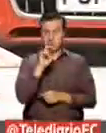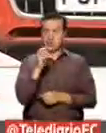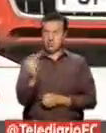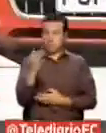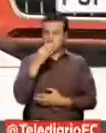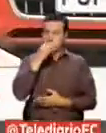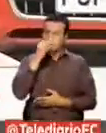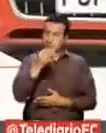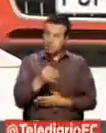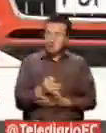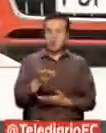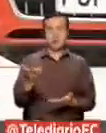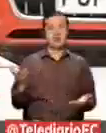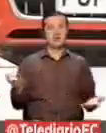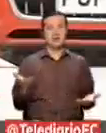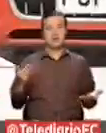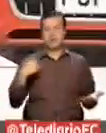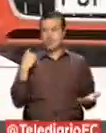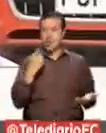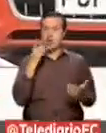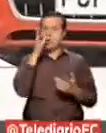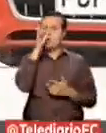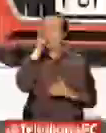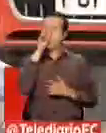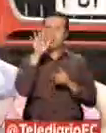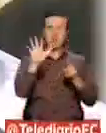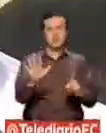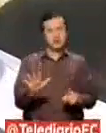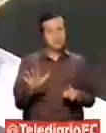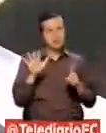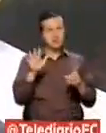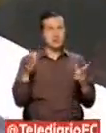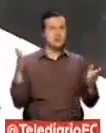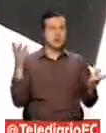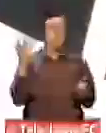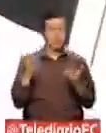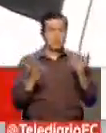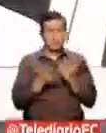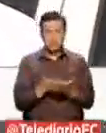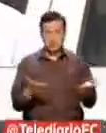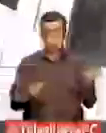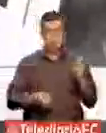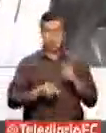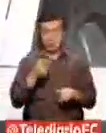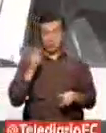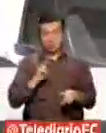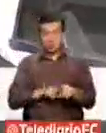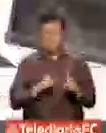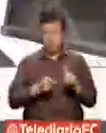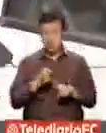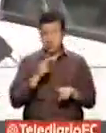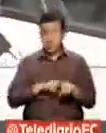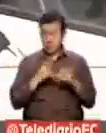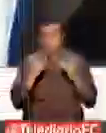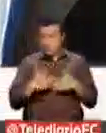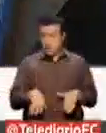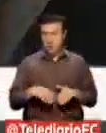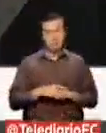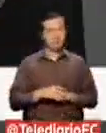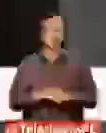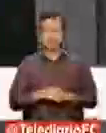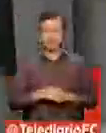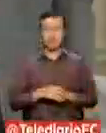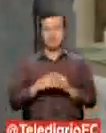la verdad, porque nosotros no podemos ser burla ya 6 años. De que posiblemente no es la primera vez que él está haciendo esto.